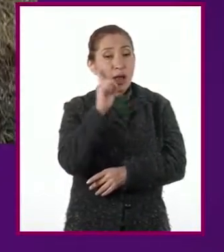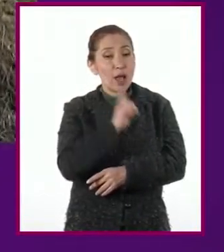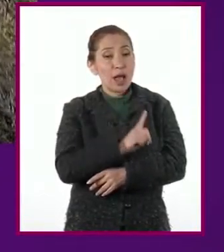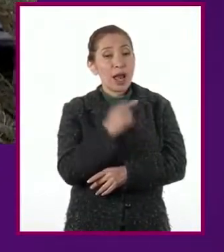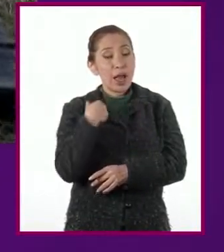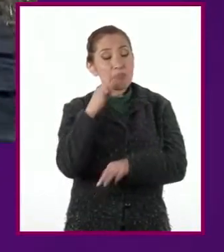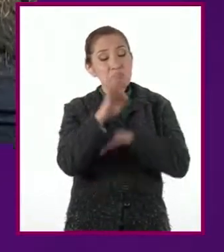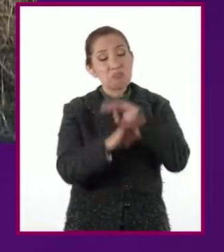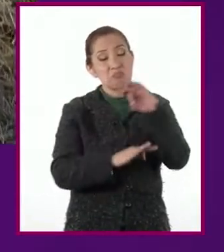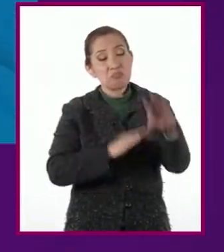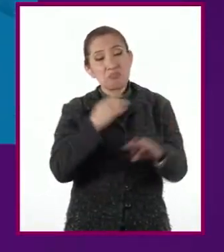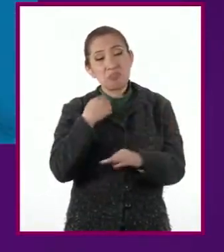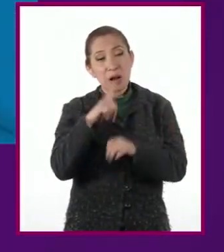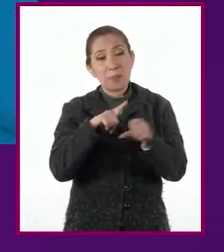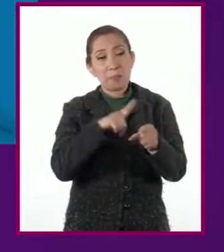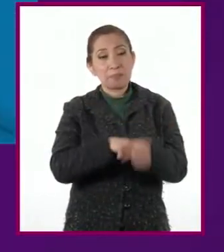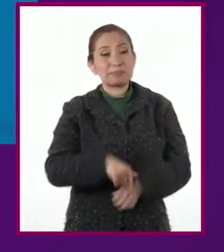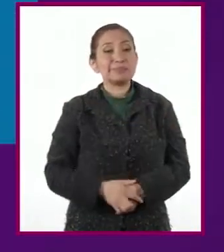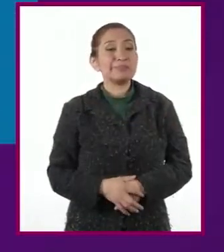del ganado.